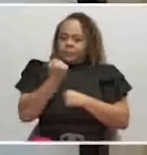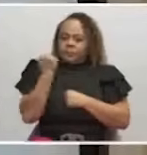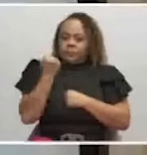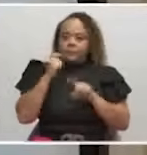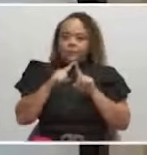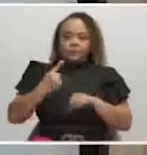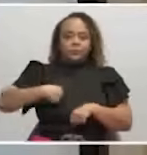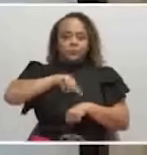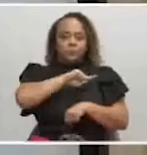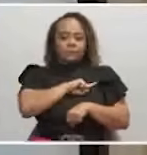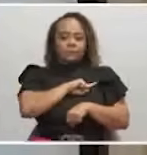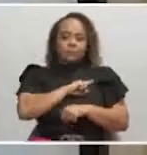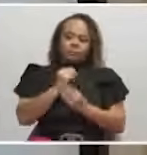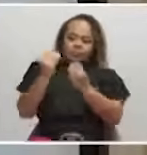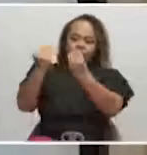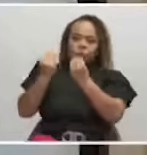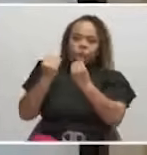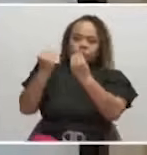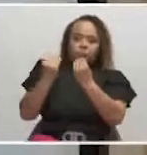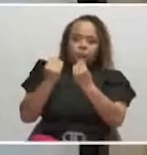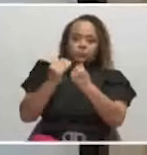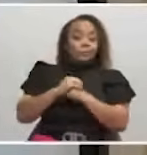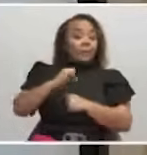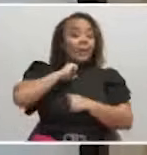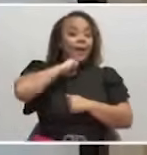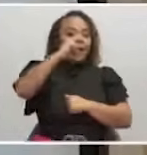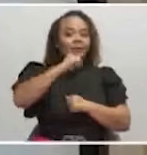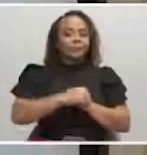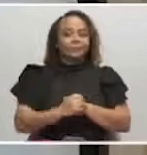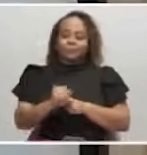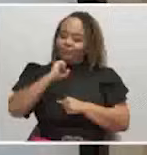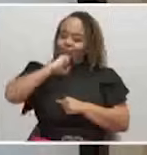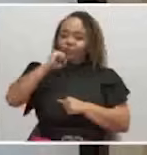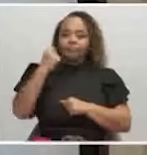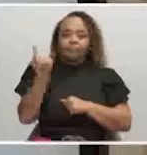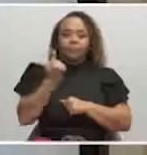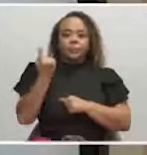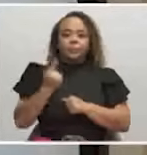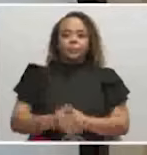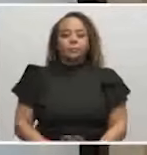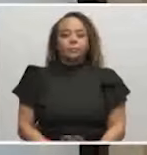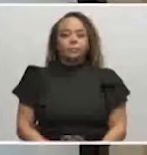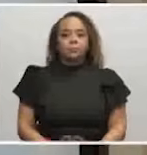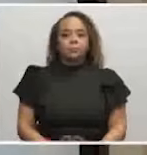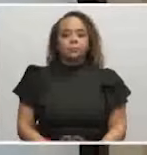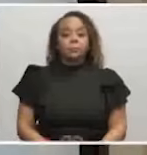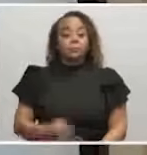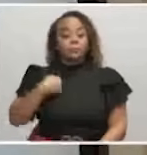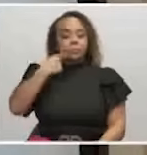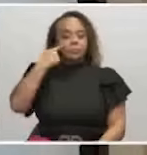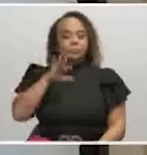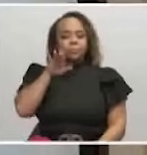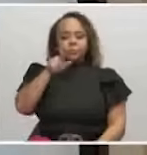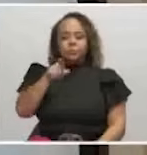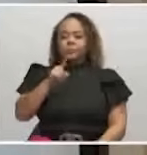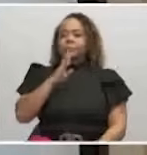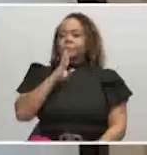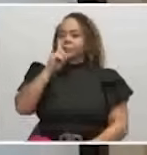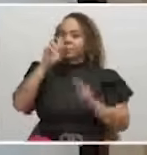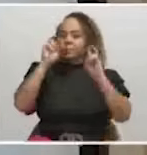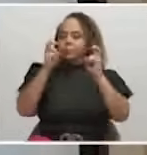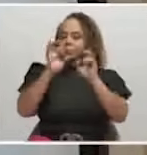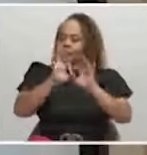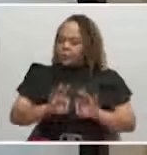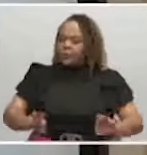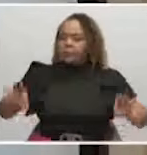pero a nosotros se nos inculcaba ganar siempre. Me parece que usted tocó un tema